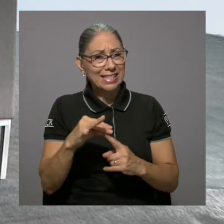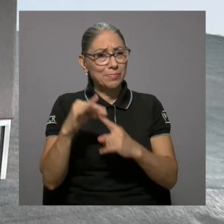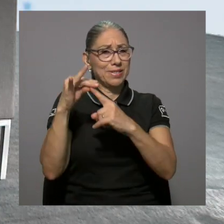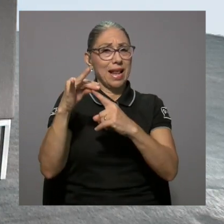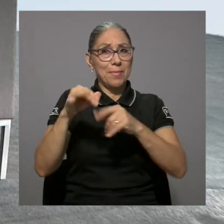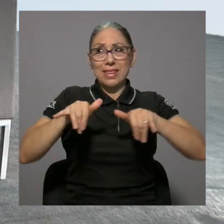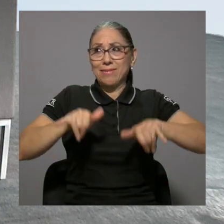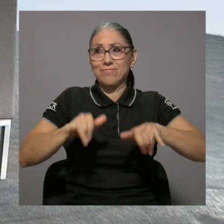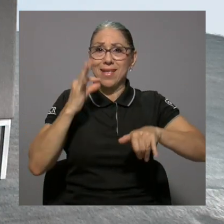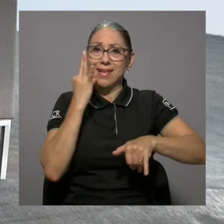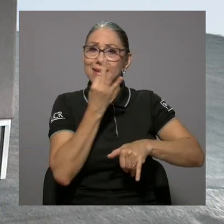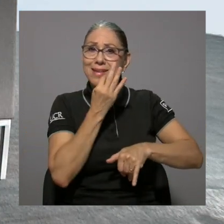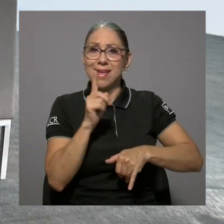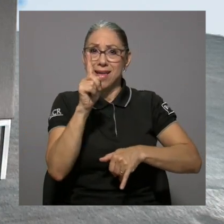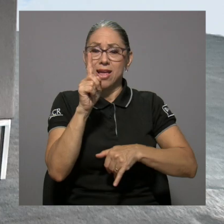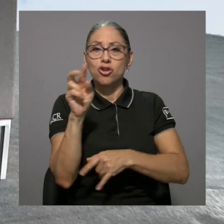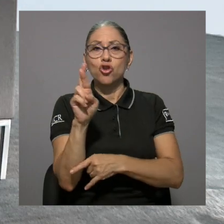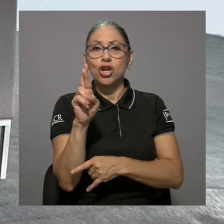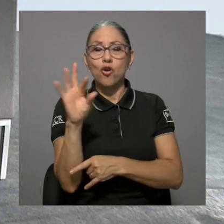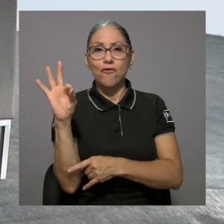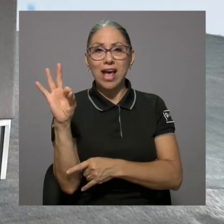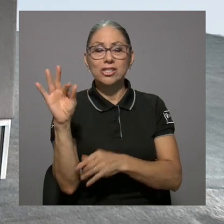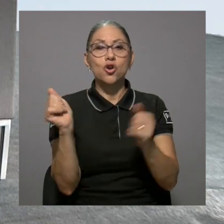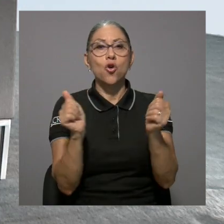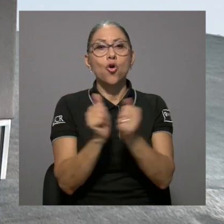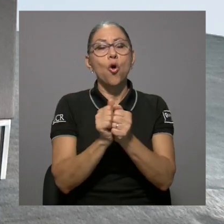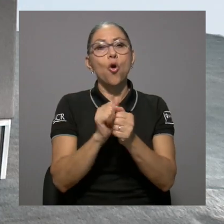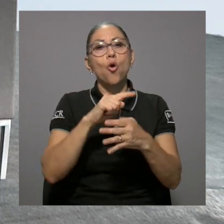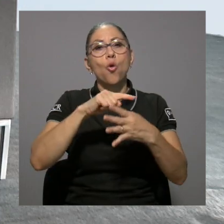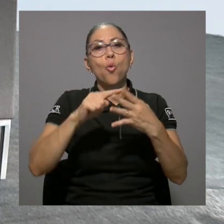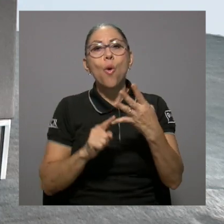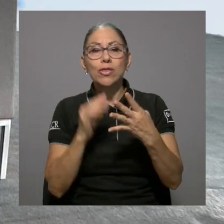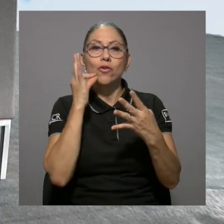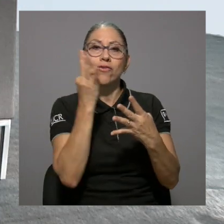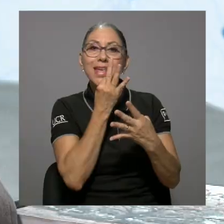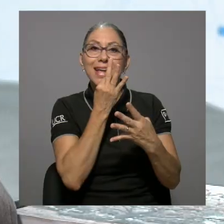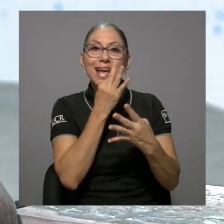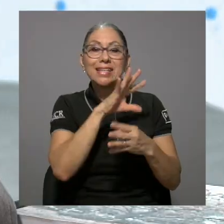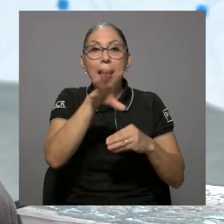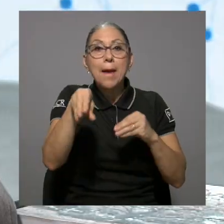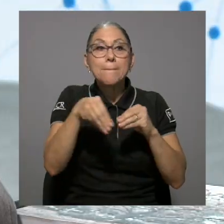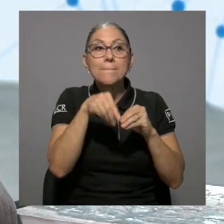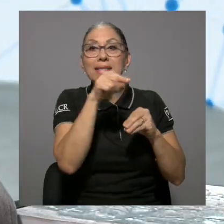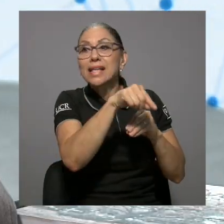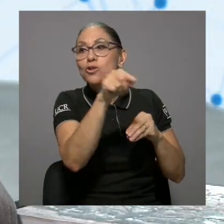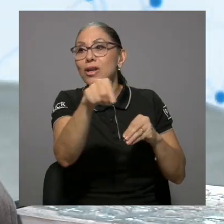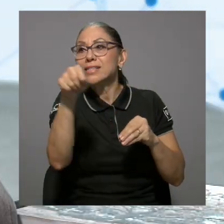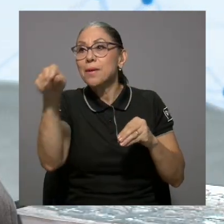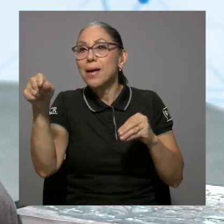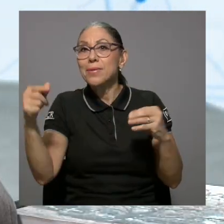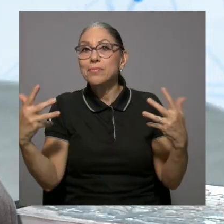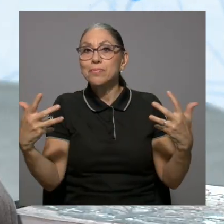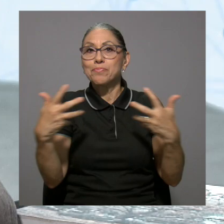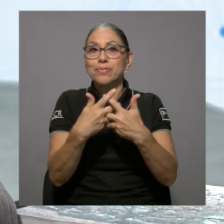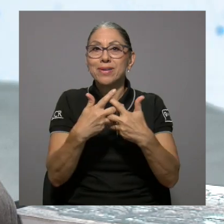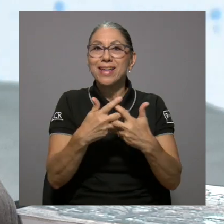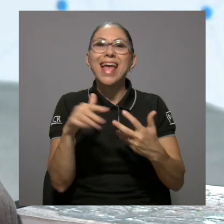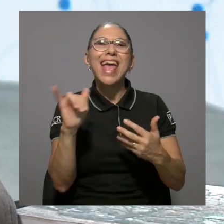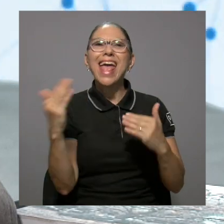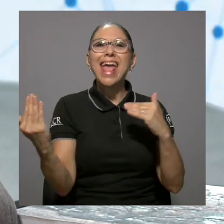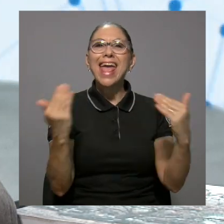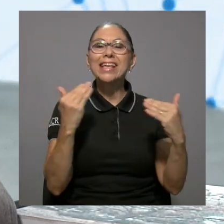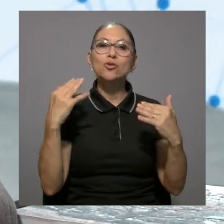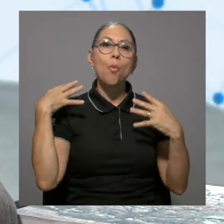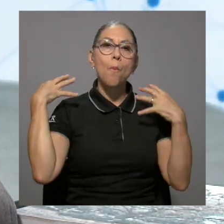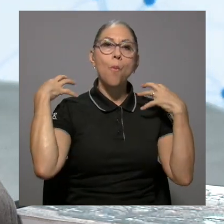y especialmente el campus Rodrigo Facio con sus 4 fincas más las zonas remanentes en el tejido urbano, es un